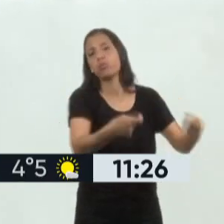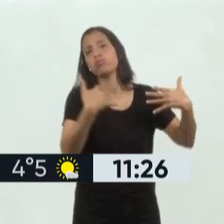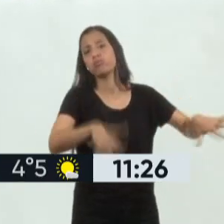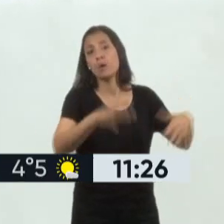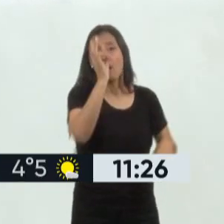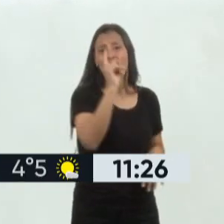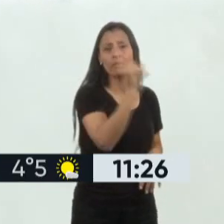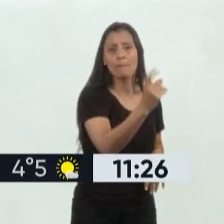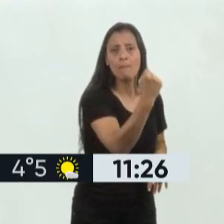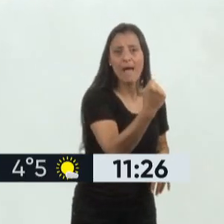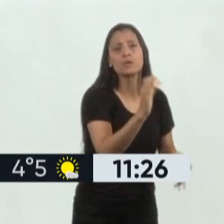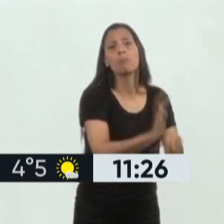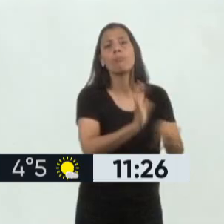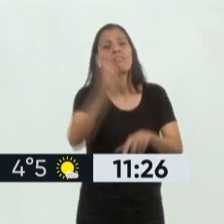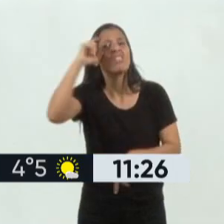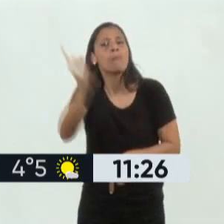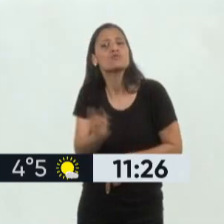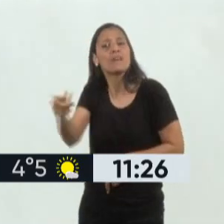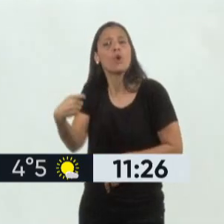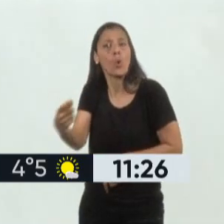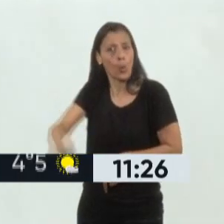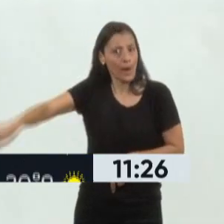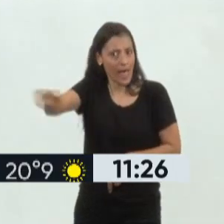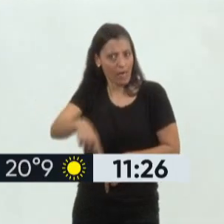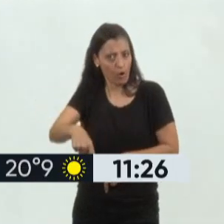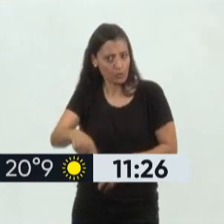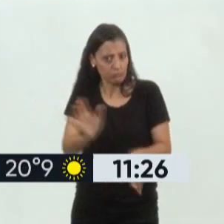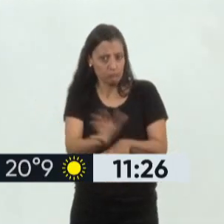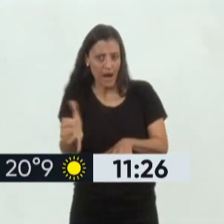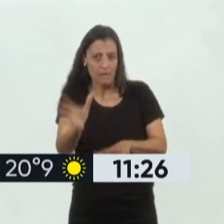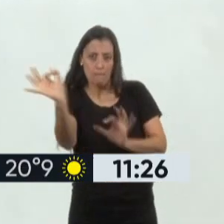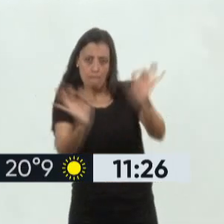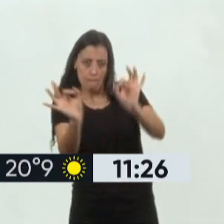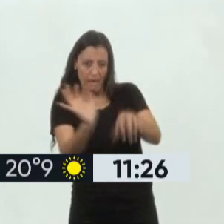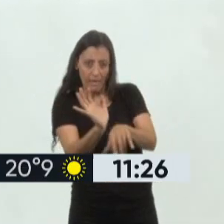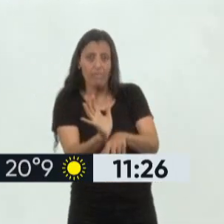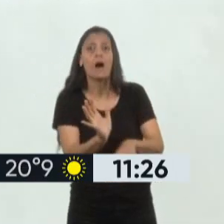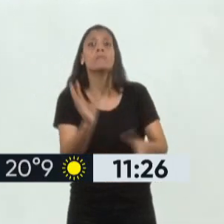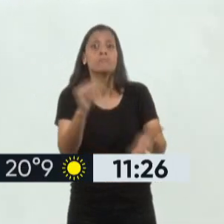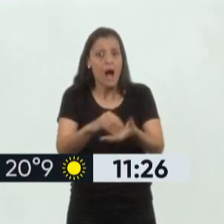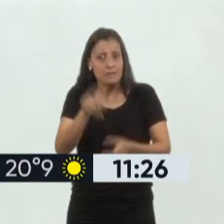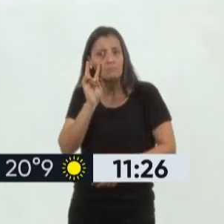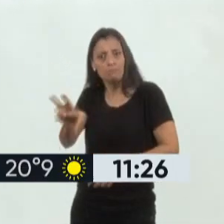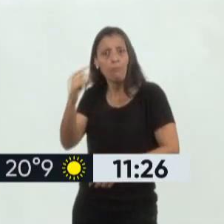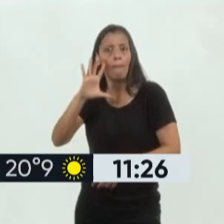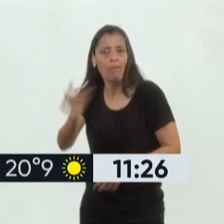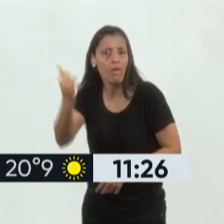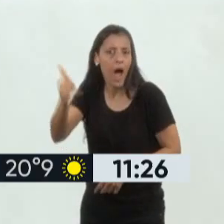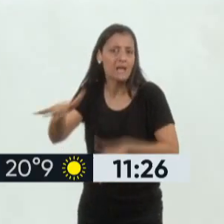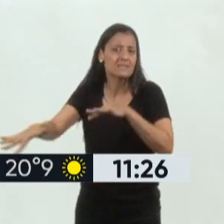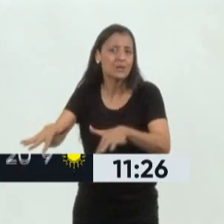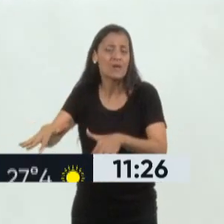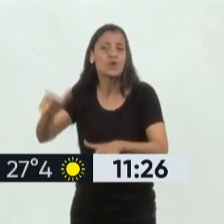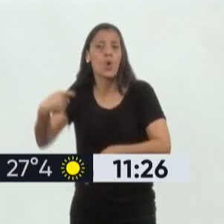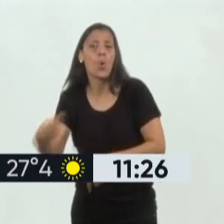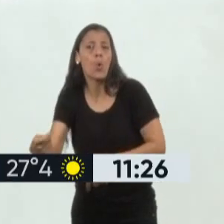10% de la jubilación de cualquier jubilado, cualquier cifra, decirla en estos momentos, en la situación de hambre por la que ustedes recalcan que